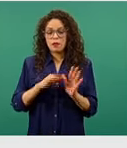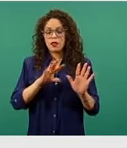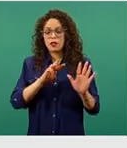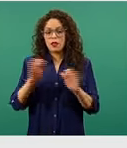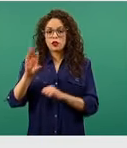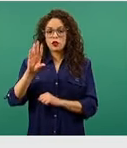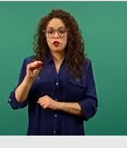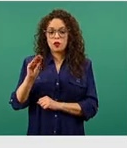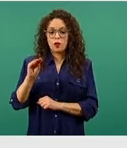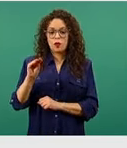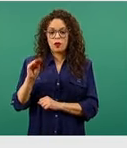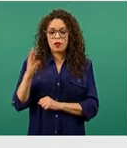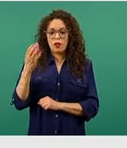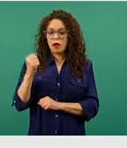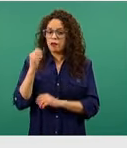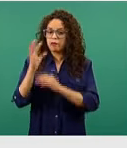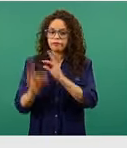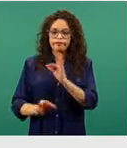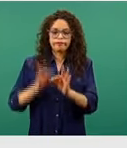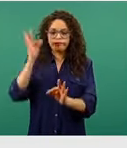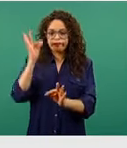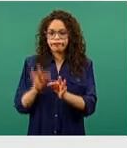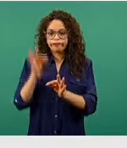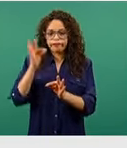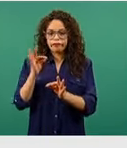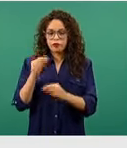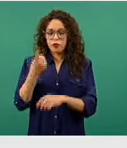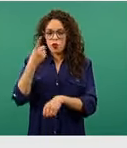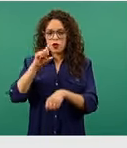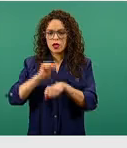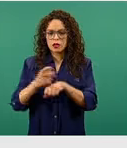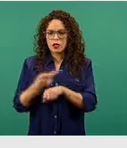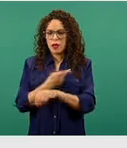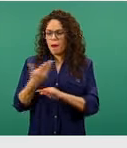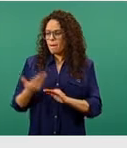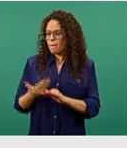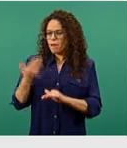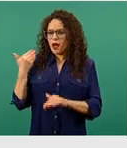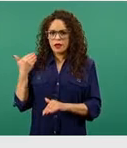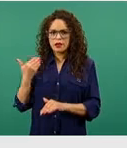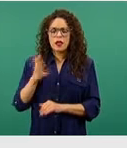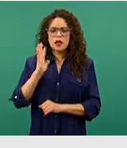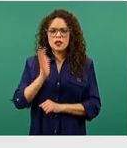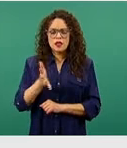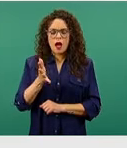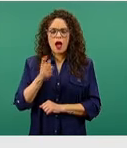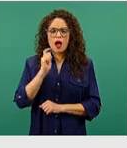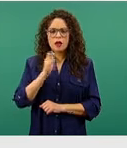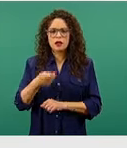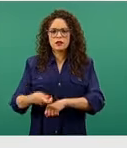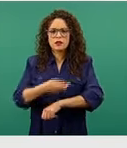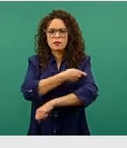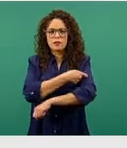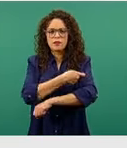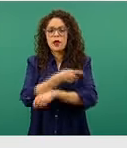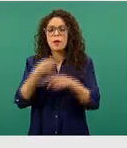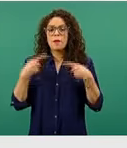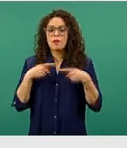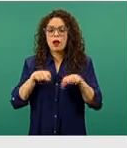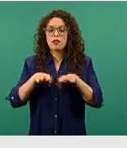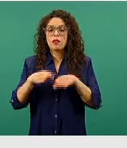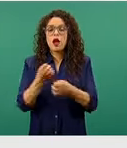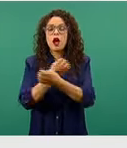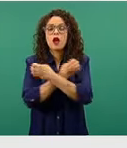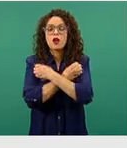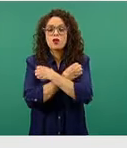337,399 son esquemas completos. La semana pasada se llevó la vacunación para el personal docente de todas